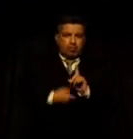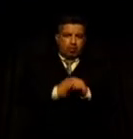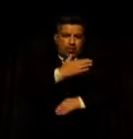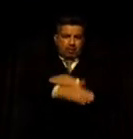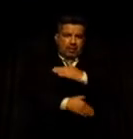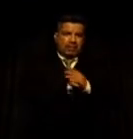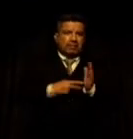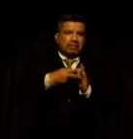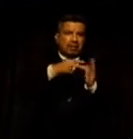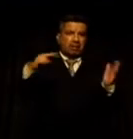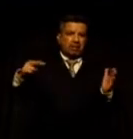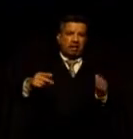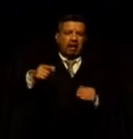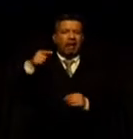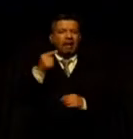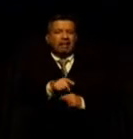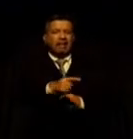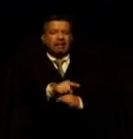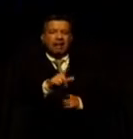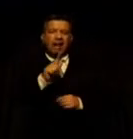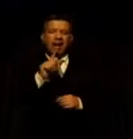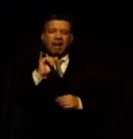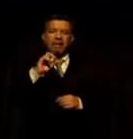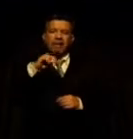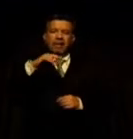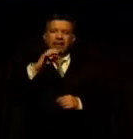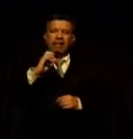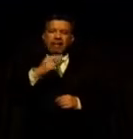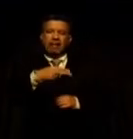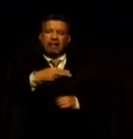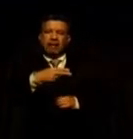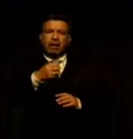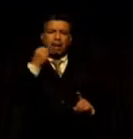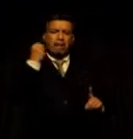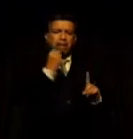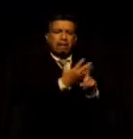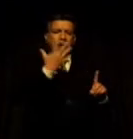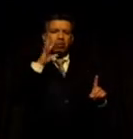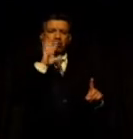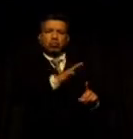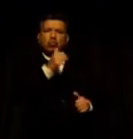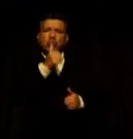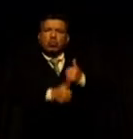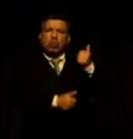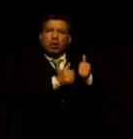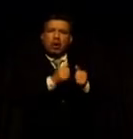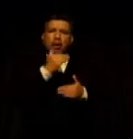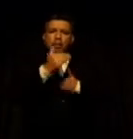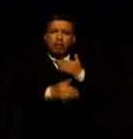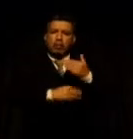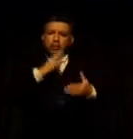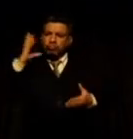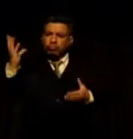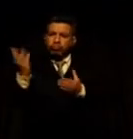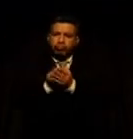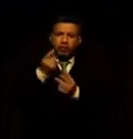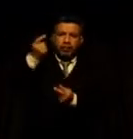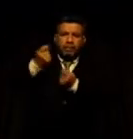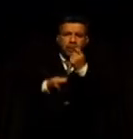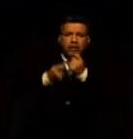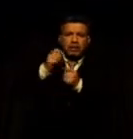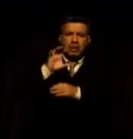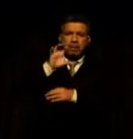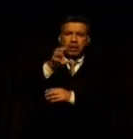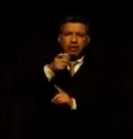tecnologías bueno qué es eso de fintech y cuál es el impacto que eso puede generar en las inclusiones financieras en un